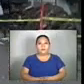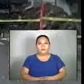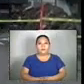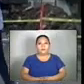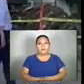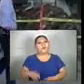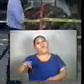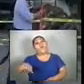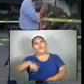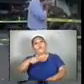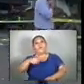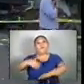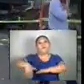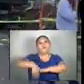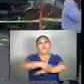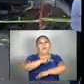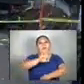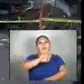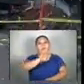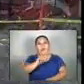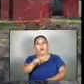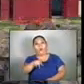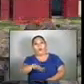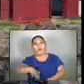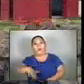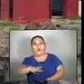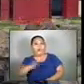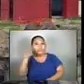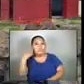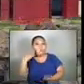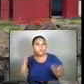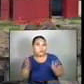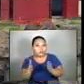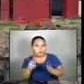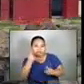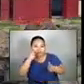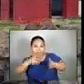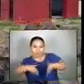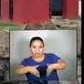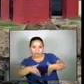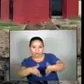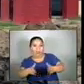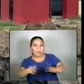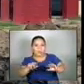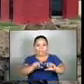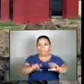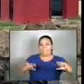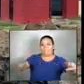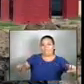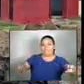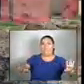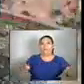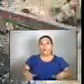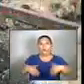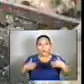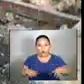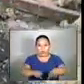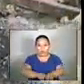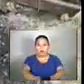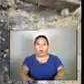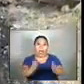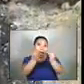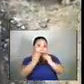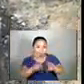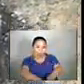Entre la Quinta Avenida Norte y el barrio San Miguelito de San Salvador, un tramo de calle amaneció cerrado. El rompimiento de una tubería de